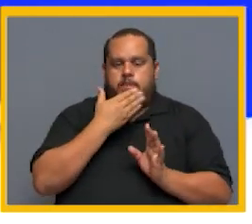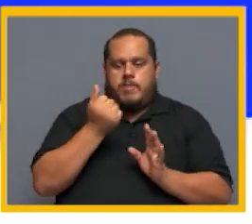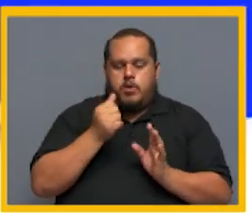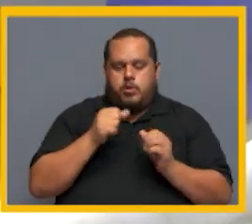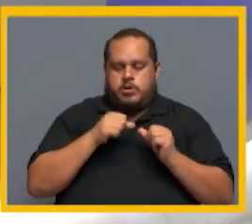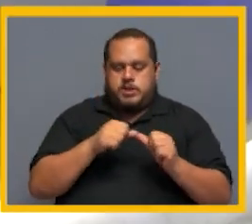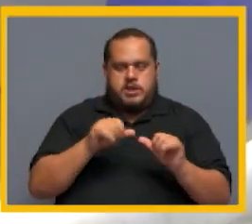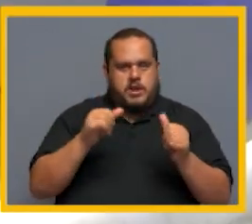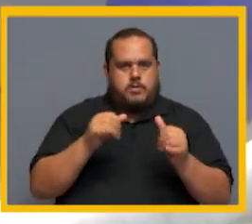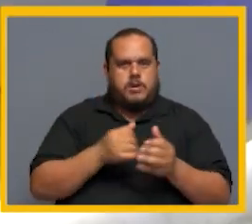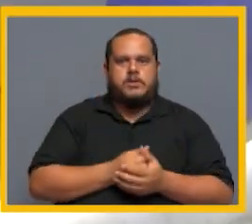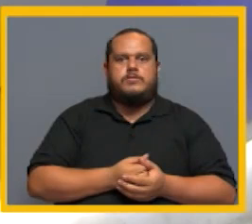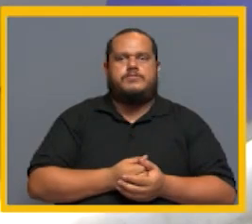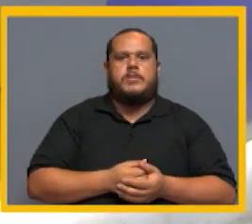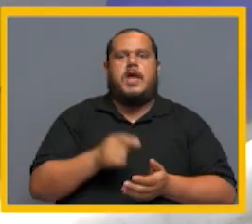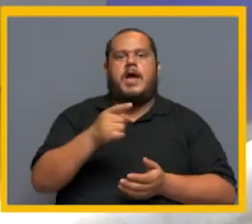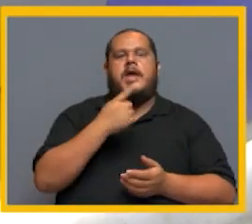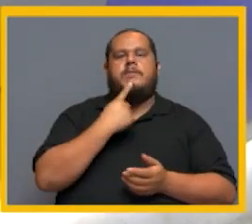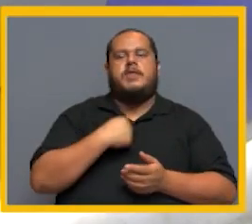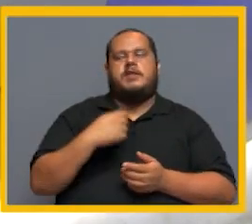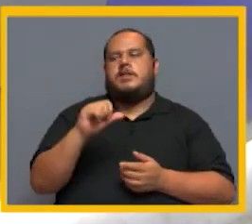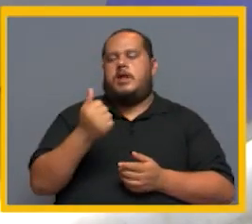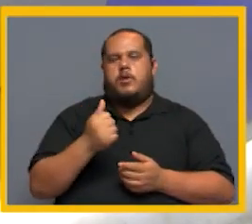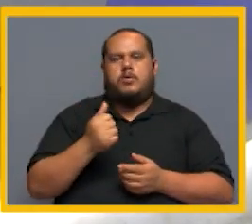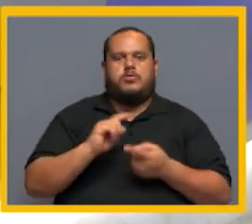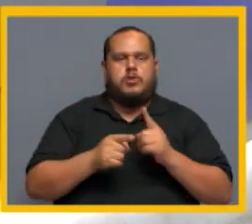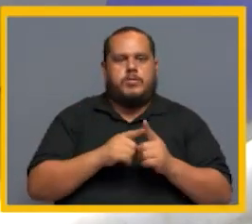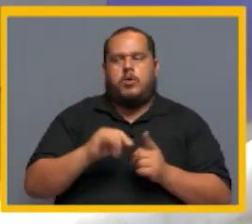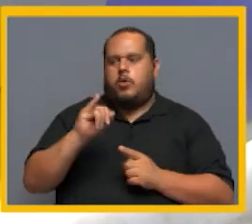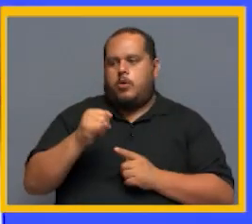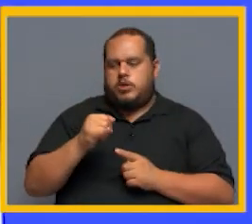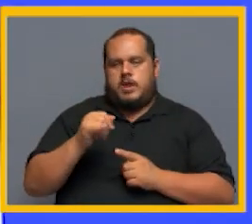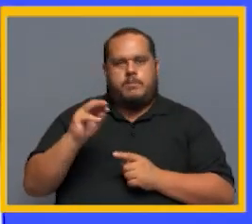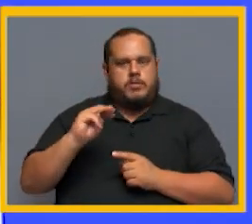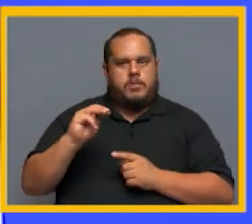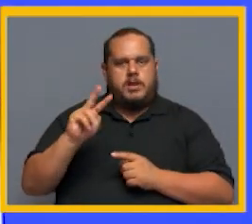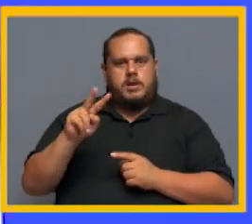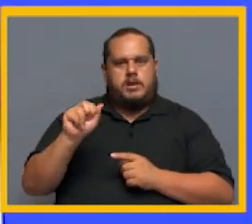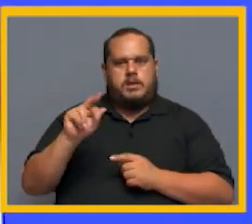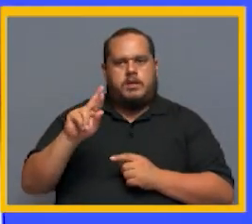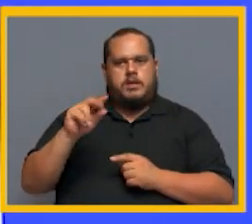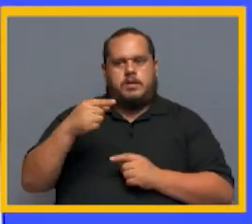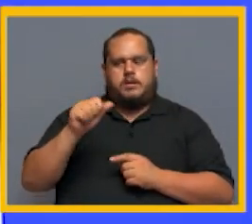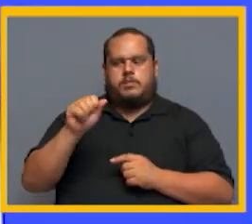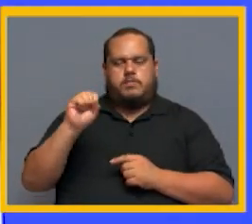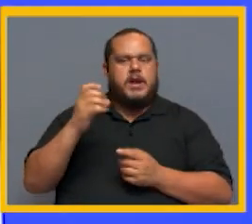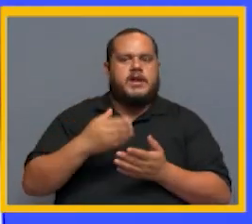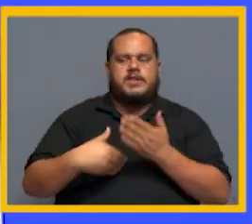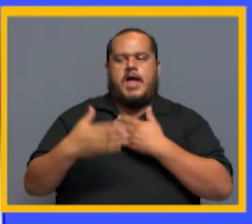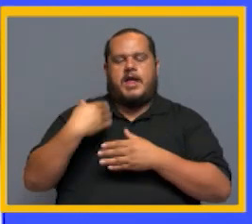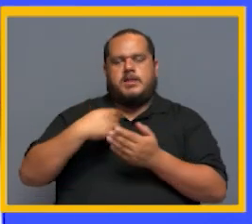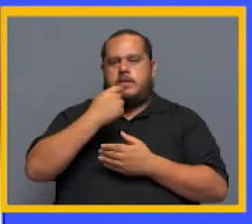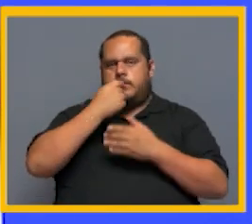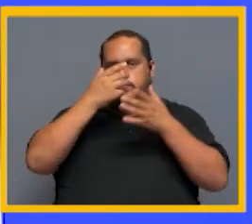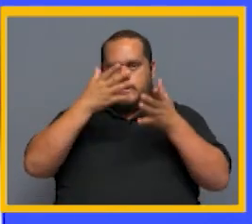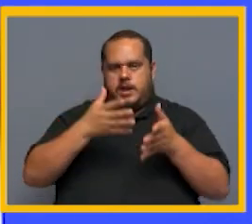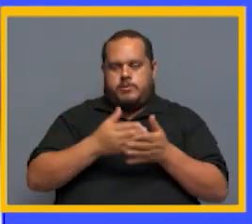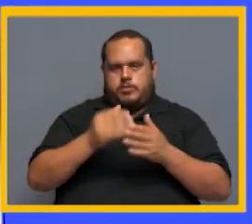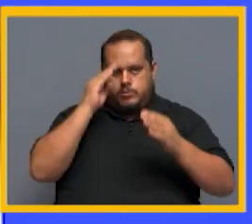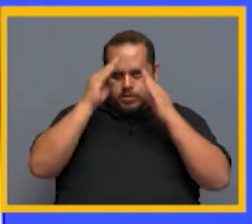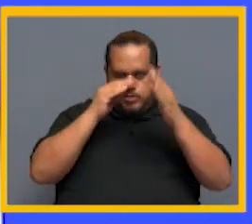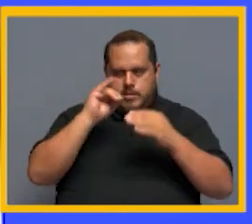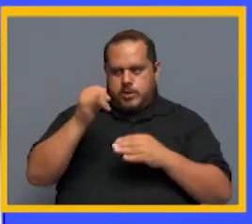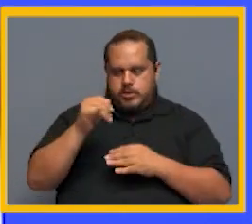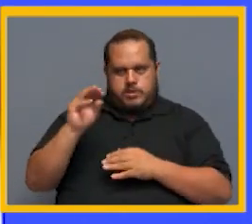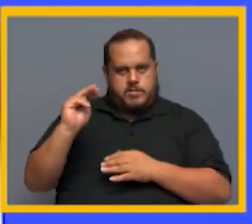jugando. Aquí me dice otro buen amigo, don José Manuel Vargas. Ajá. Exárbitro también. Saludo para don José